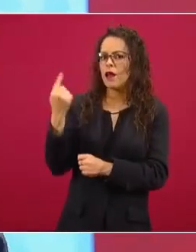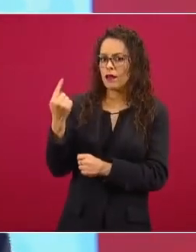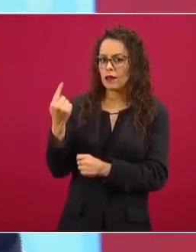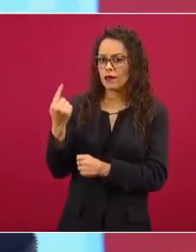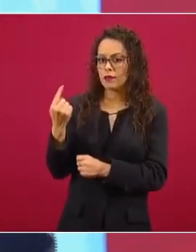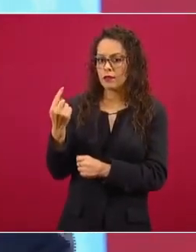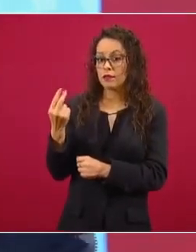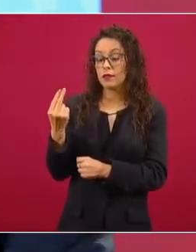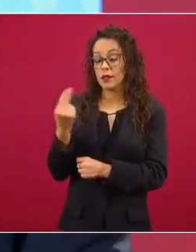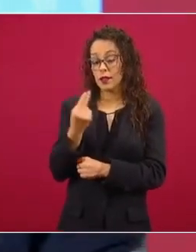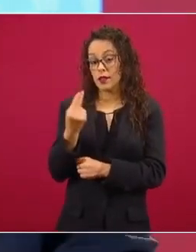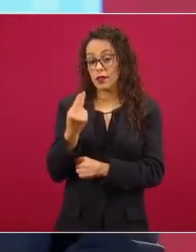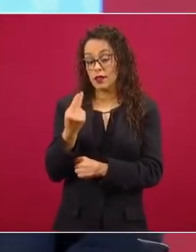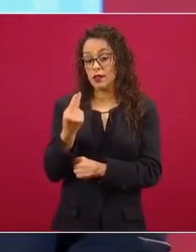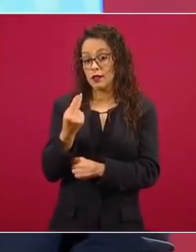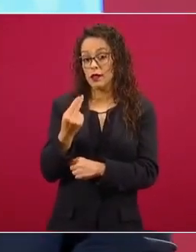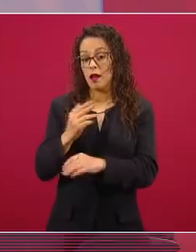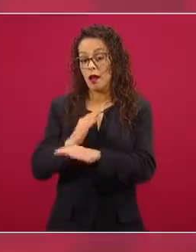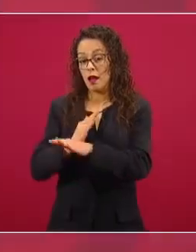a